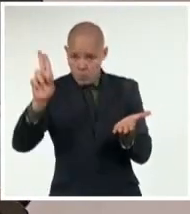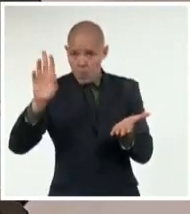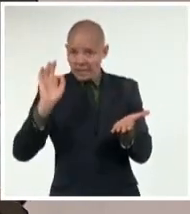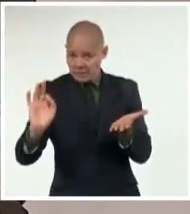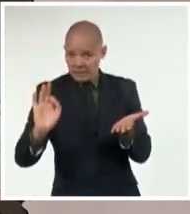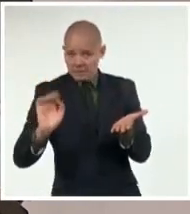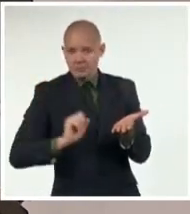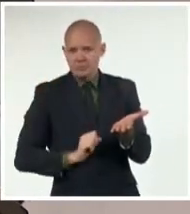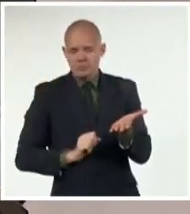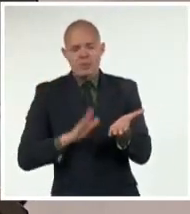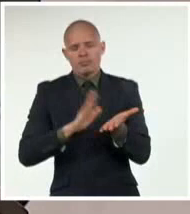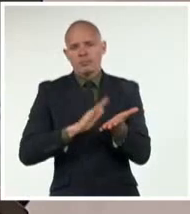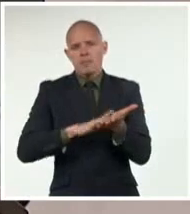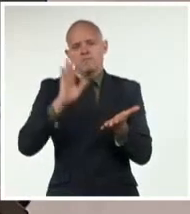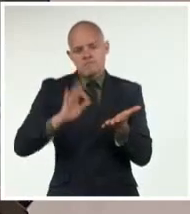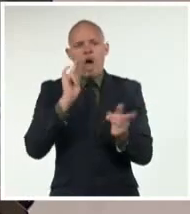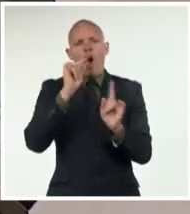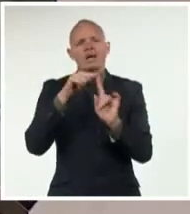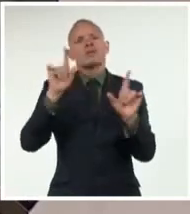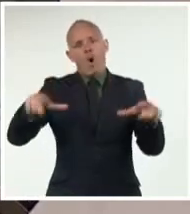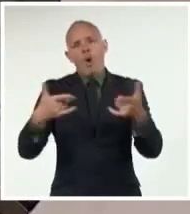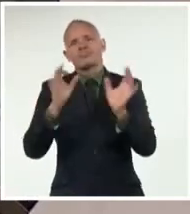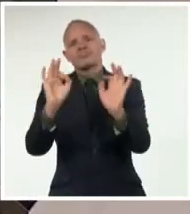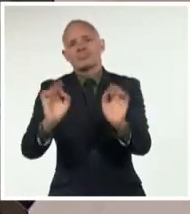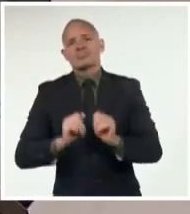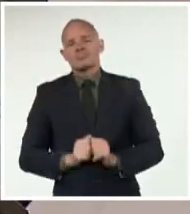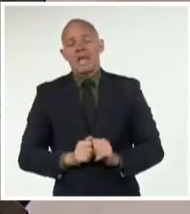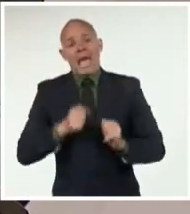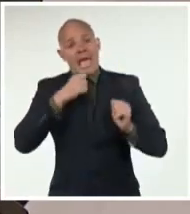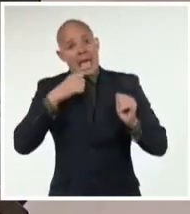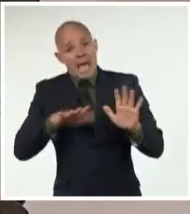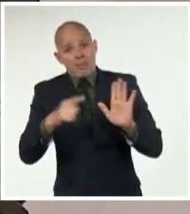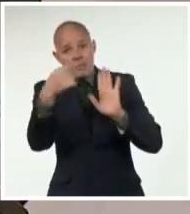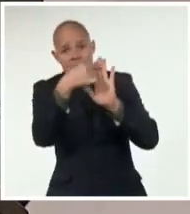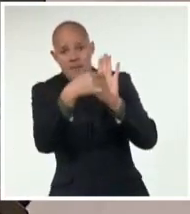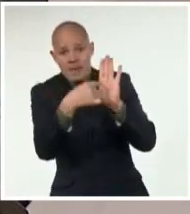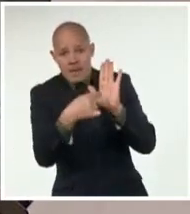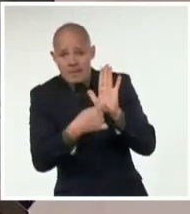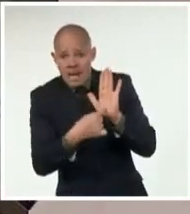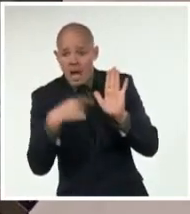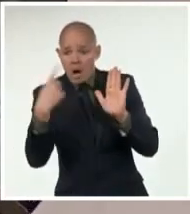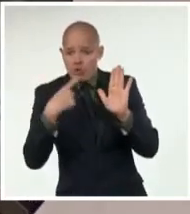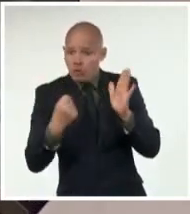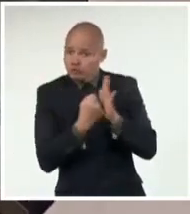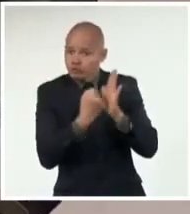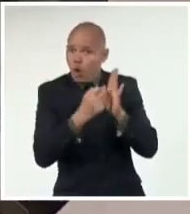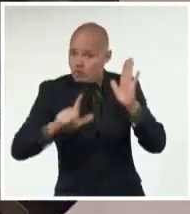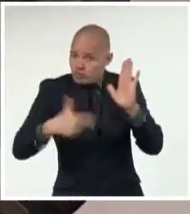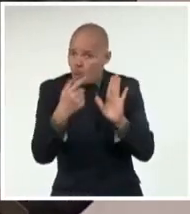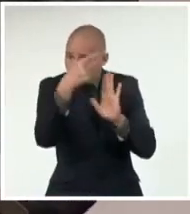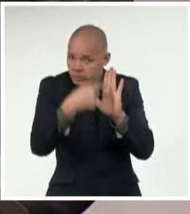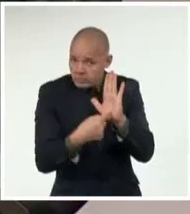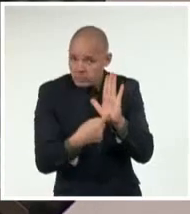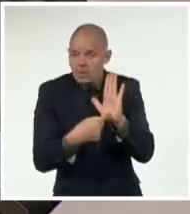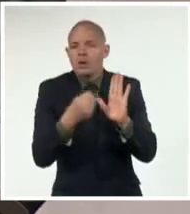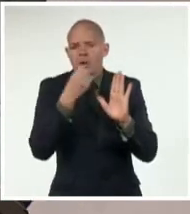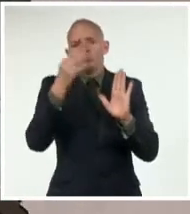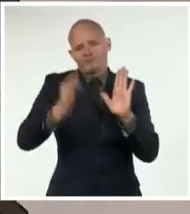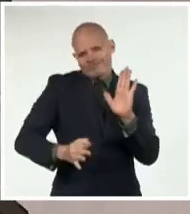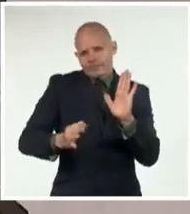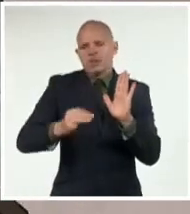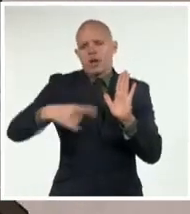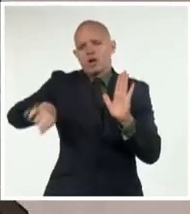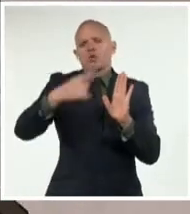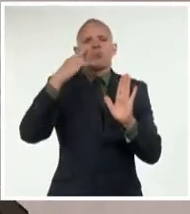encuentro tienen ese propósito. Si logramos que estos objetivos y acciones tengan un impacto y una